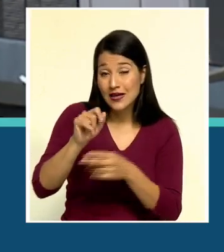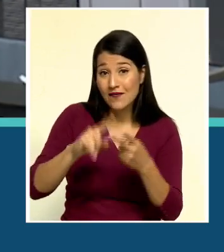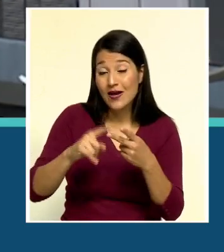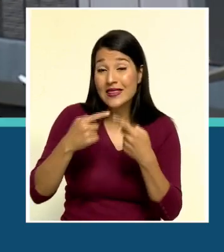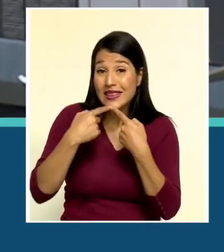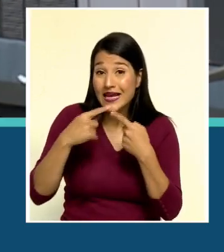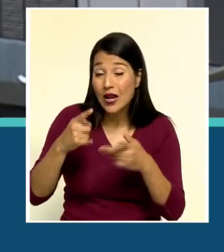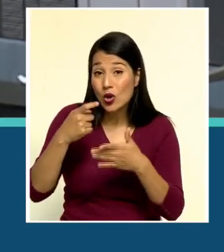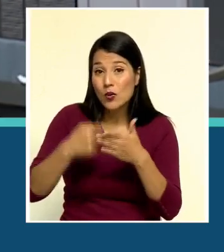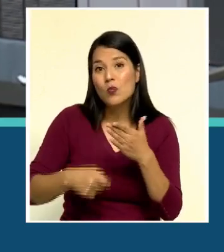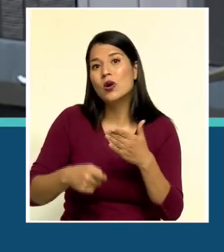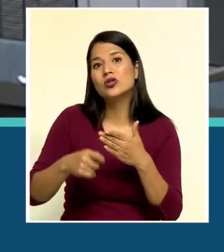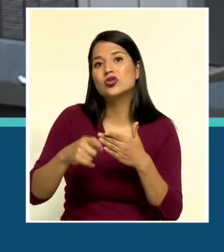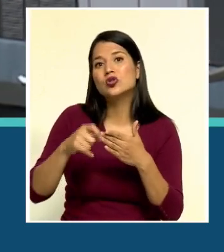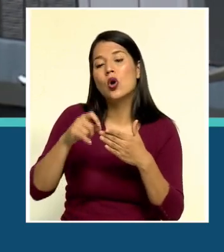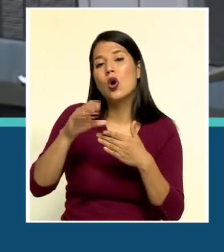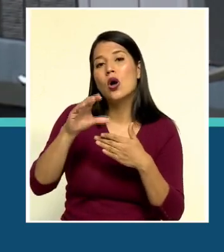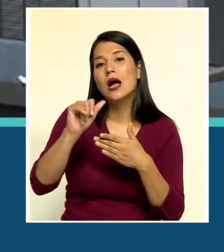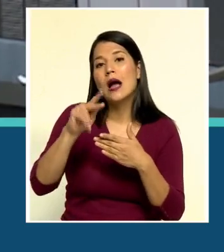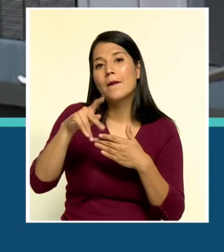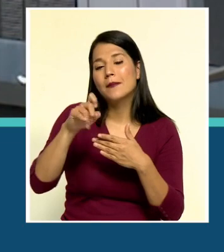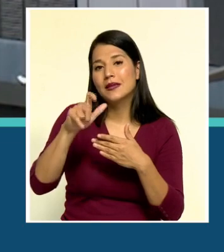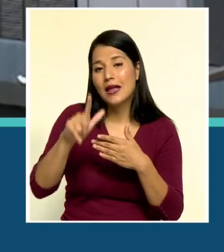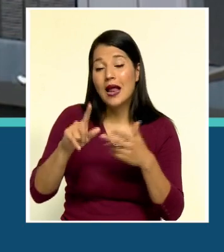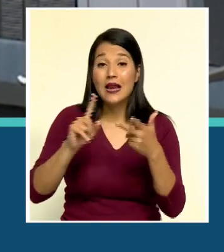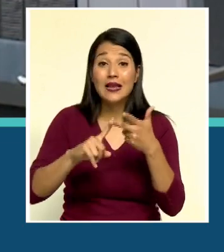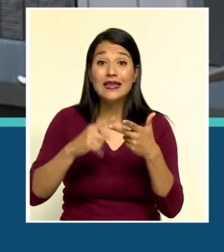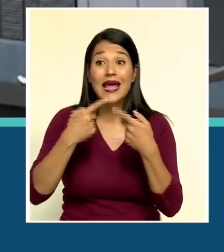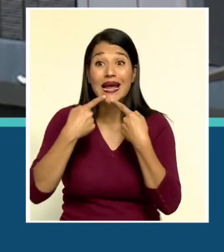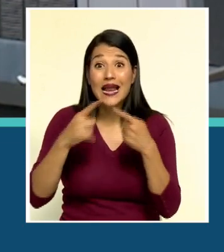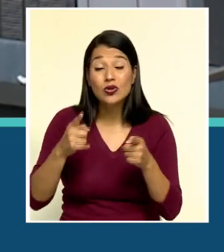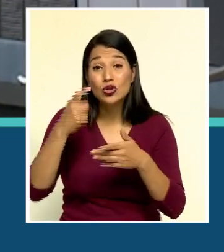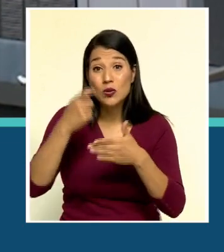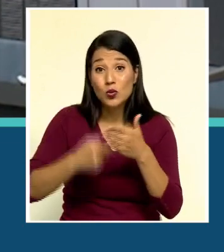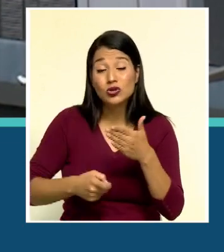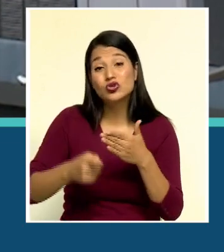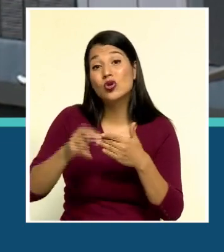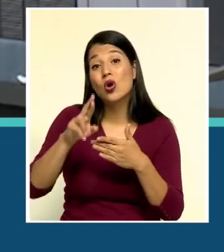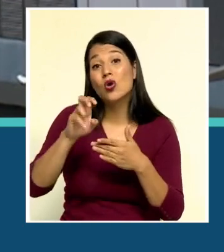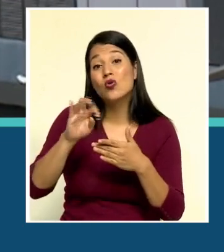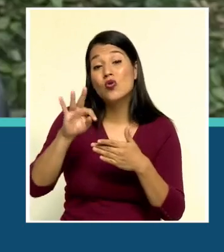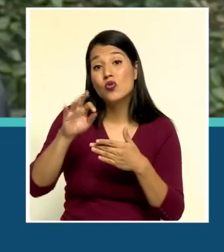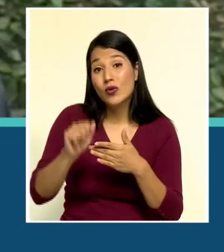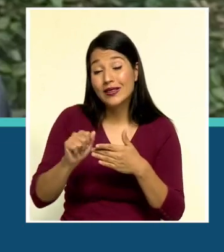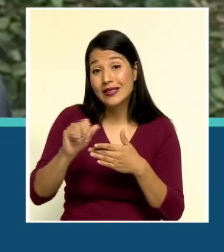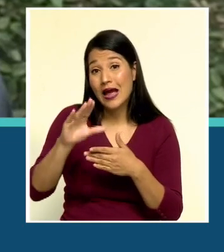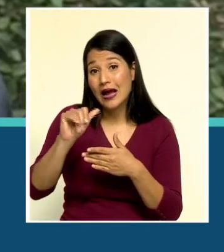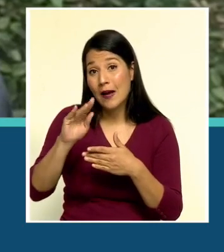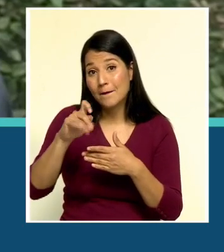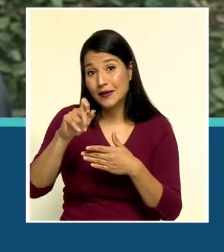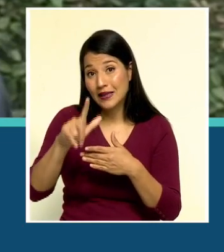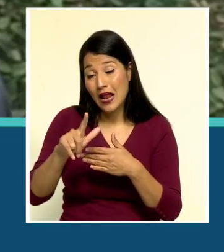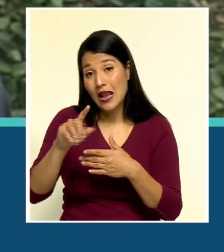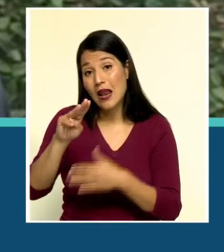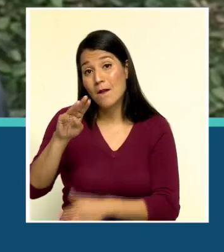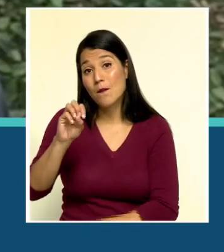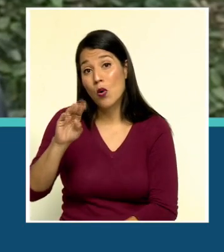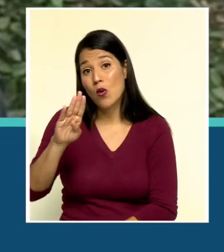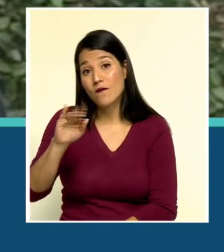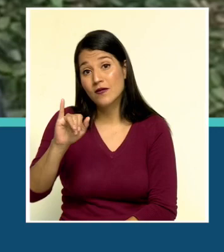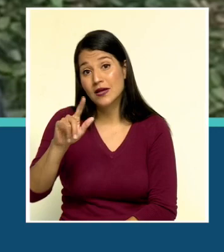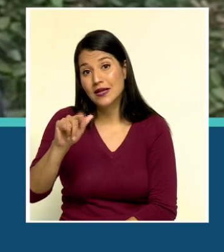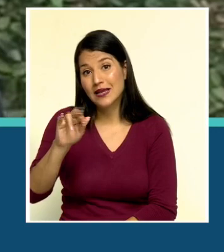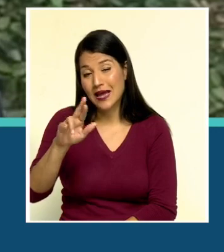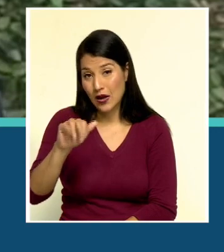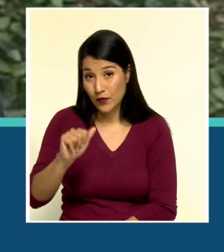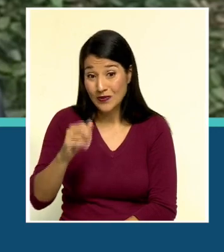de capital inmobiliario y la declaración del impuesto sobre la renta de capital mobiliario. De no pagar máximo